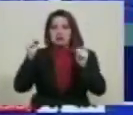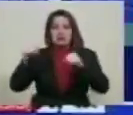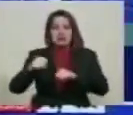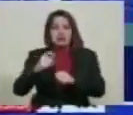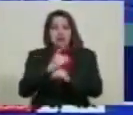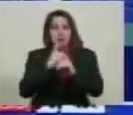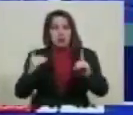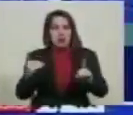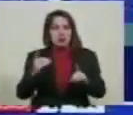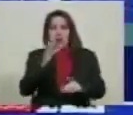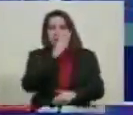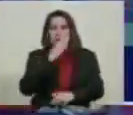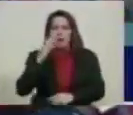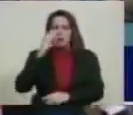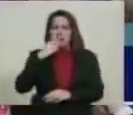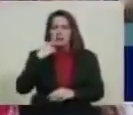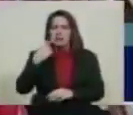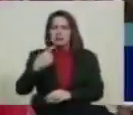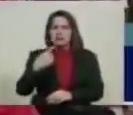Enrique Capriles Radosky